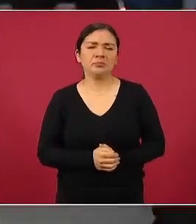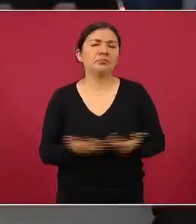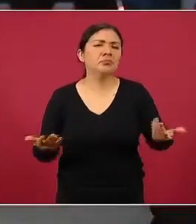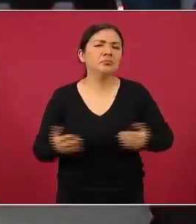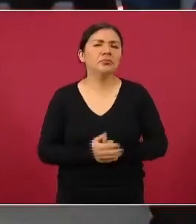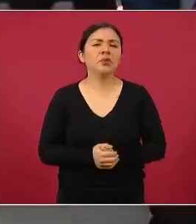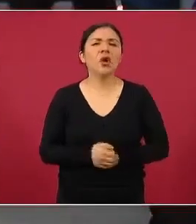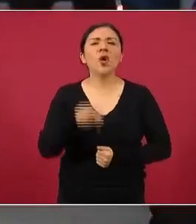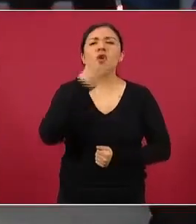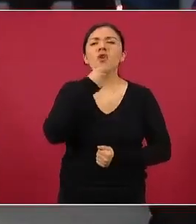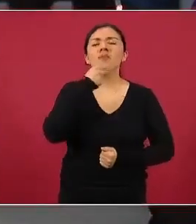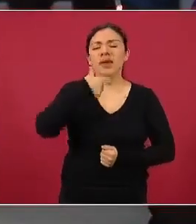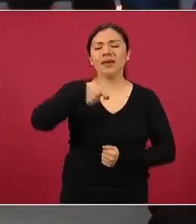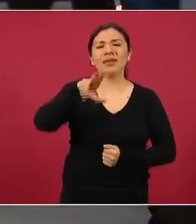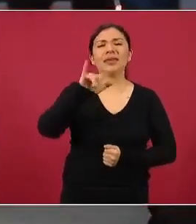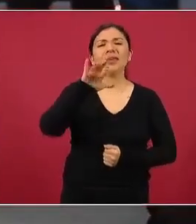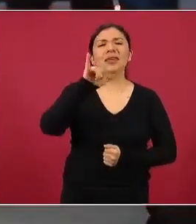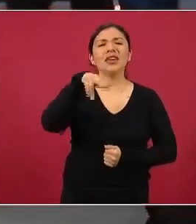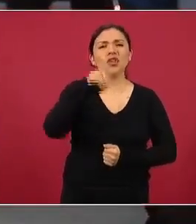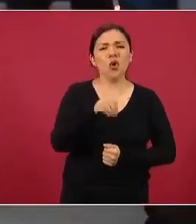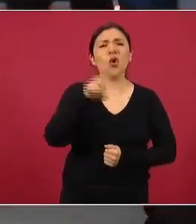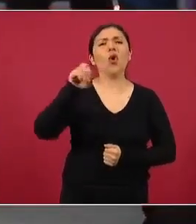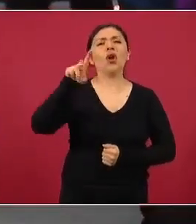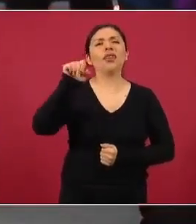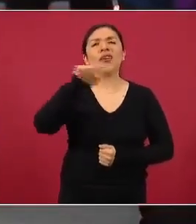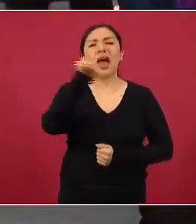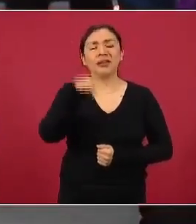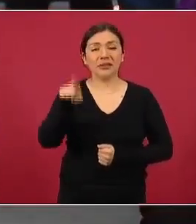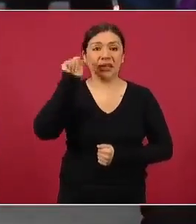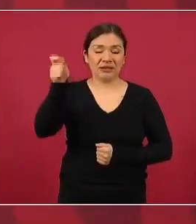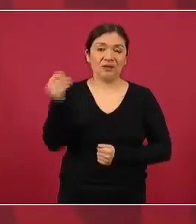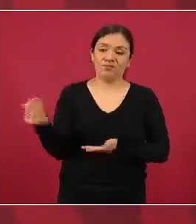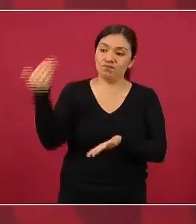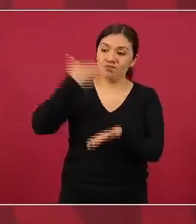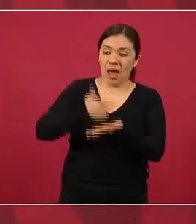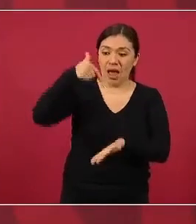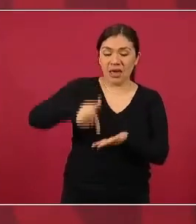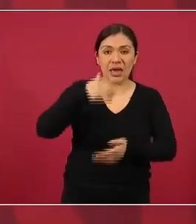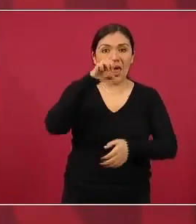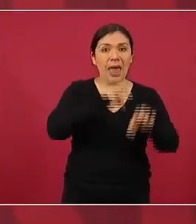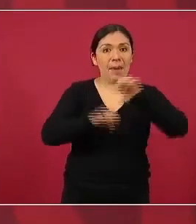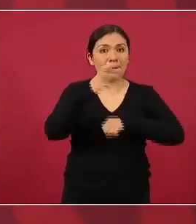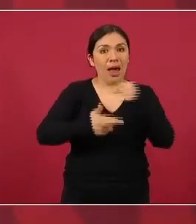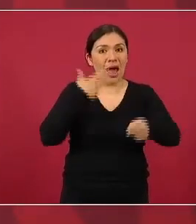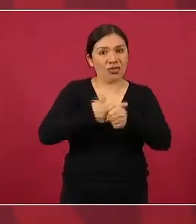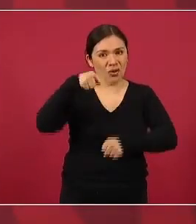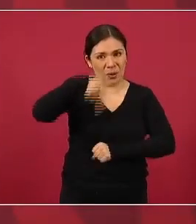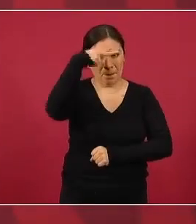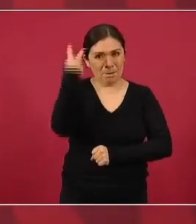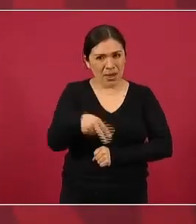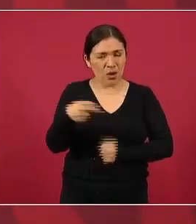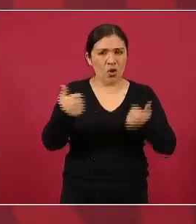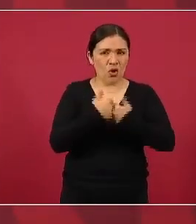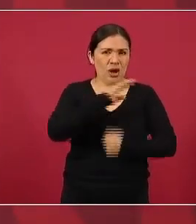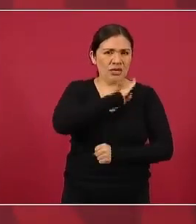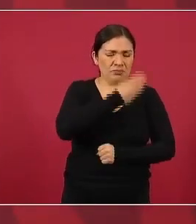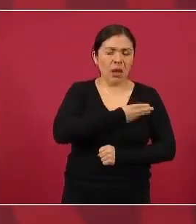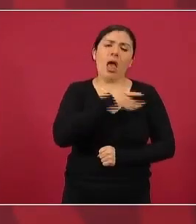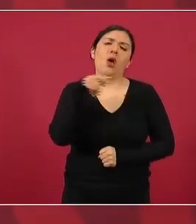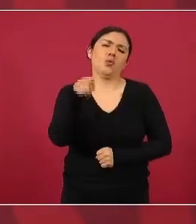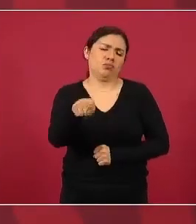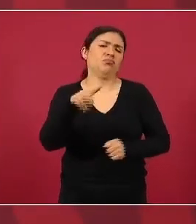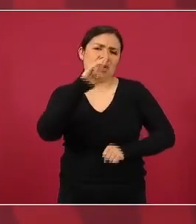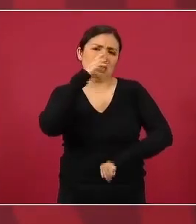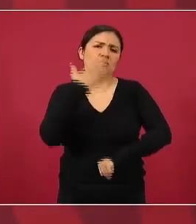Quirino Ordaz una vez que llegue ya como embajador de México? Pues tiene muchas tareas: la relación económica, lo que